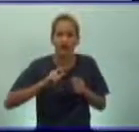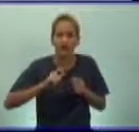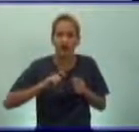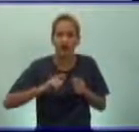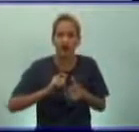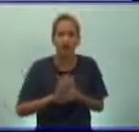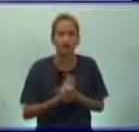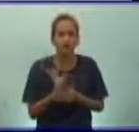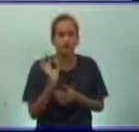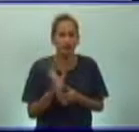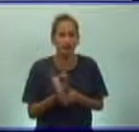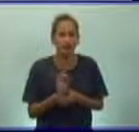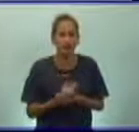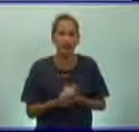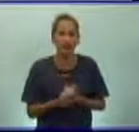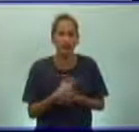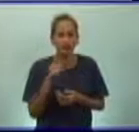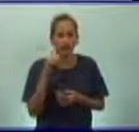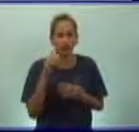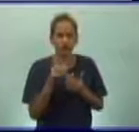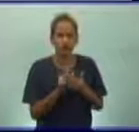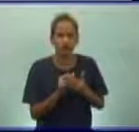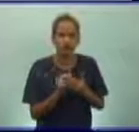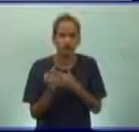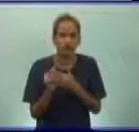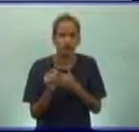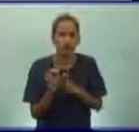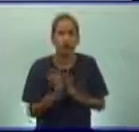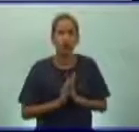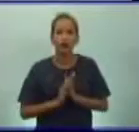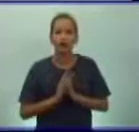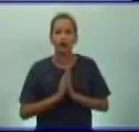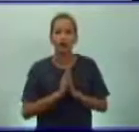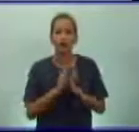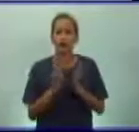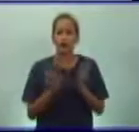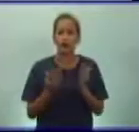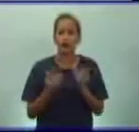bonitos, guiándose por el pautado de sus cuadernos de caligrafía.